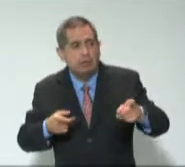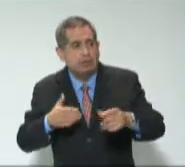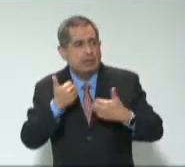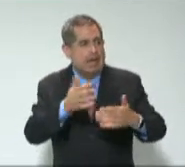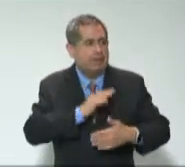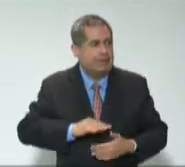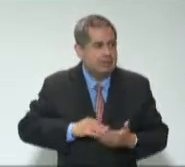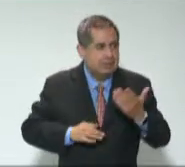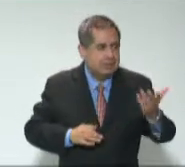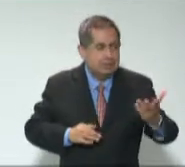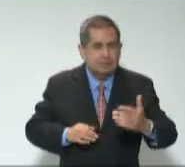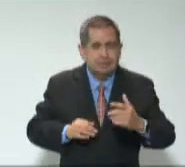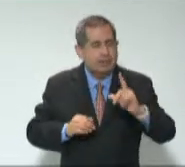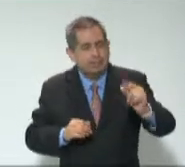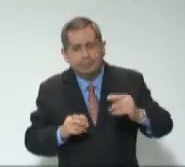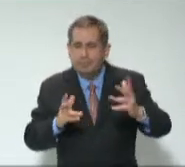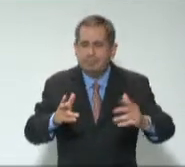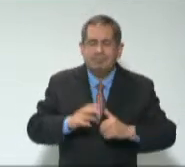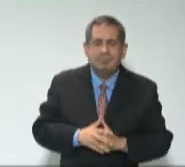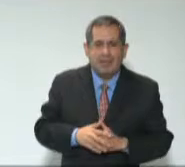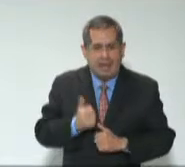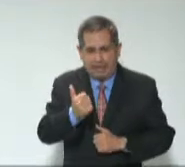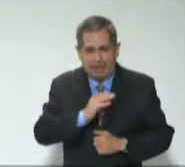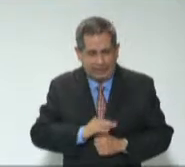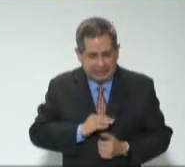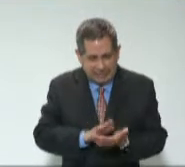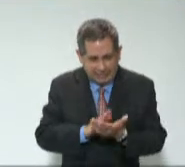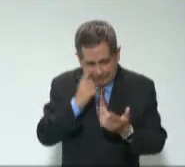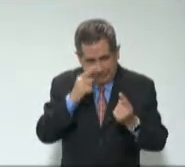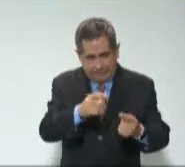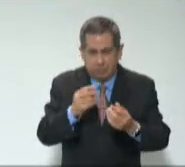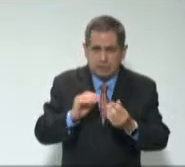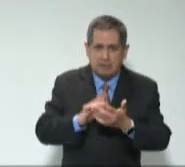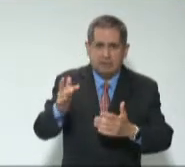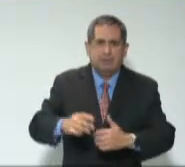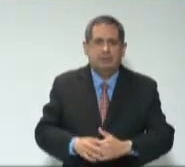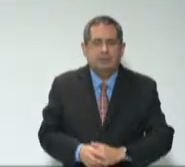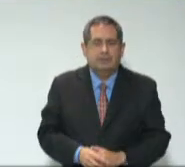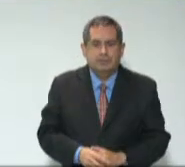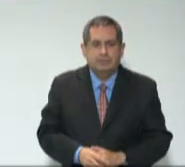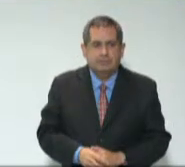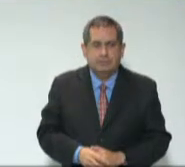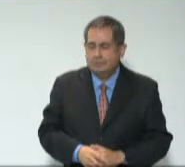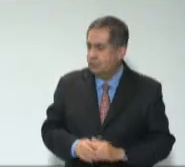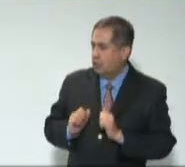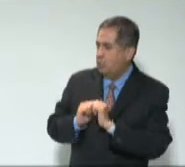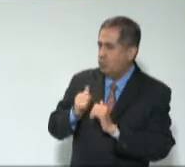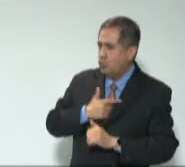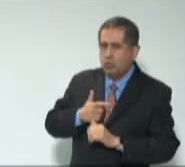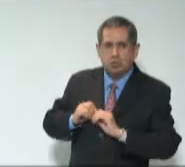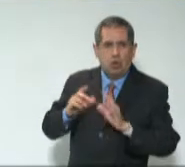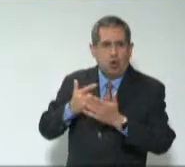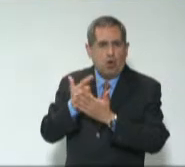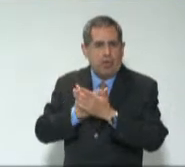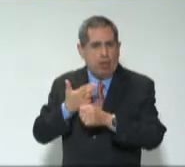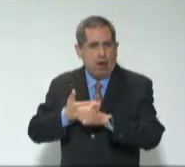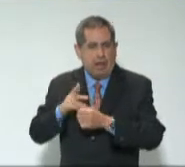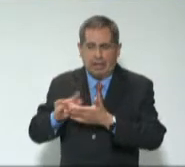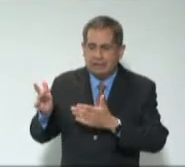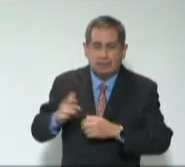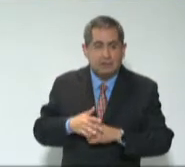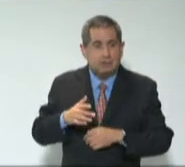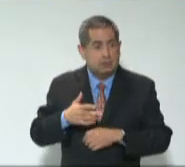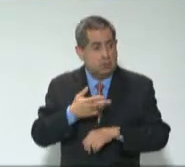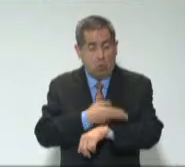felicitar pero acaba de salir pero ahí le dejan mis felicitaciones Muchas gracias Por supuesto que sí contadora Muchas gracias por su participación un